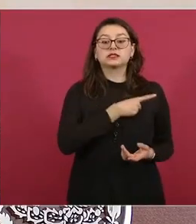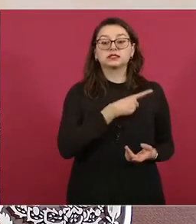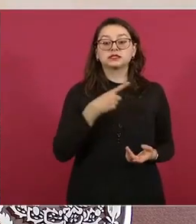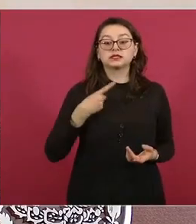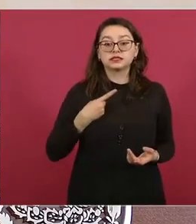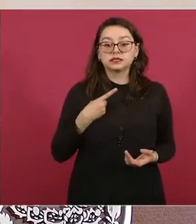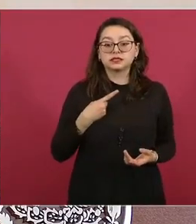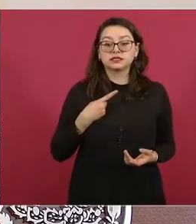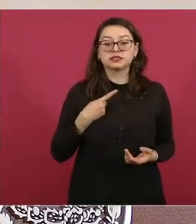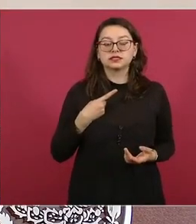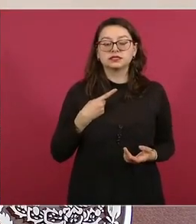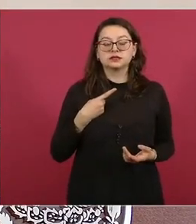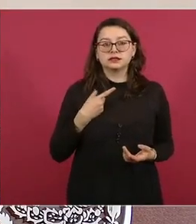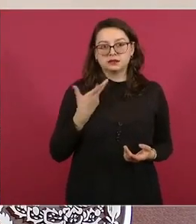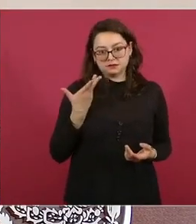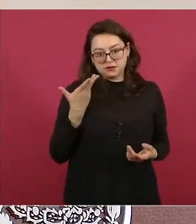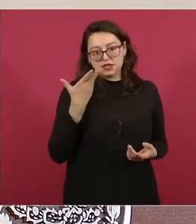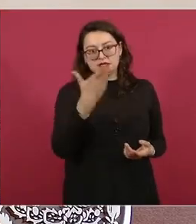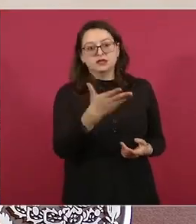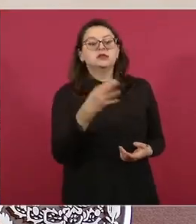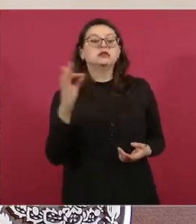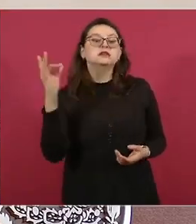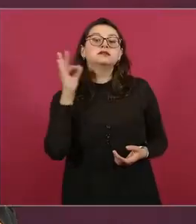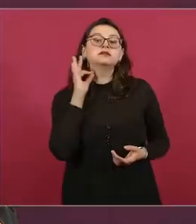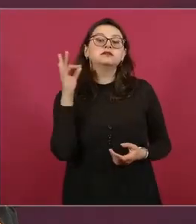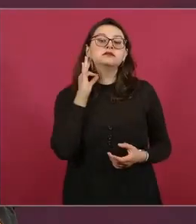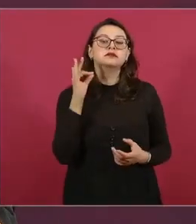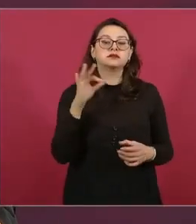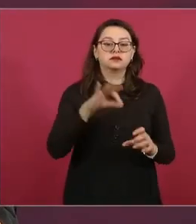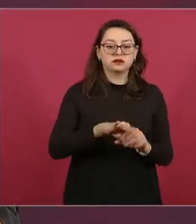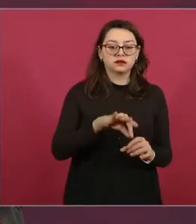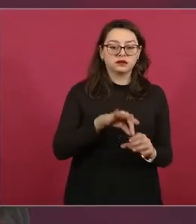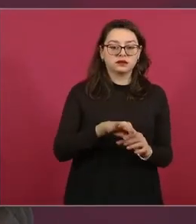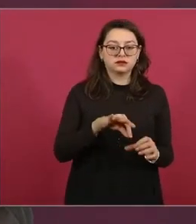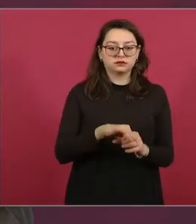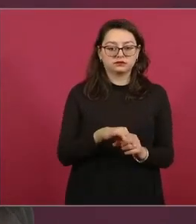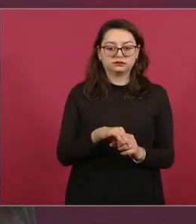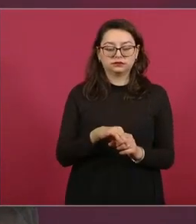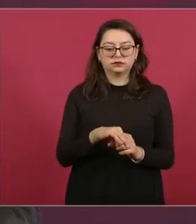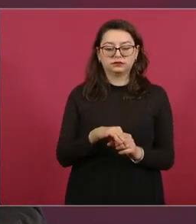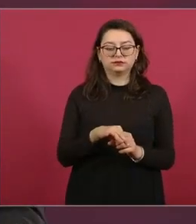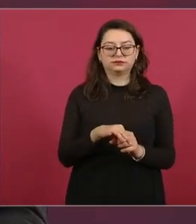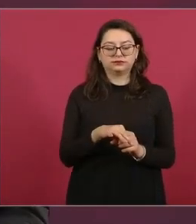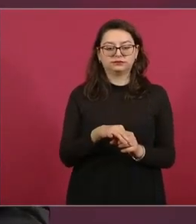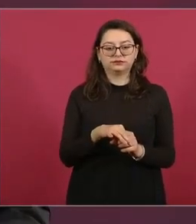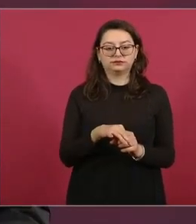que la Fiscalía Electoral y